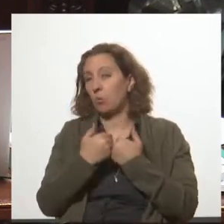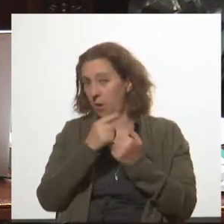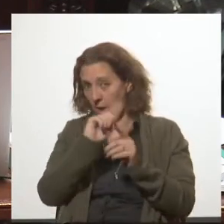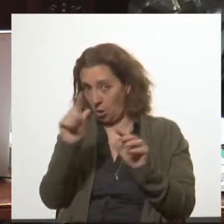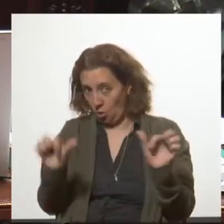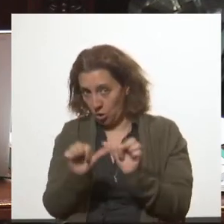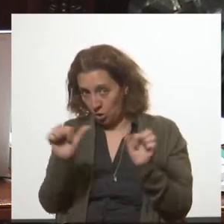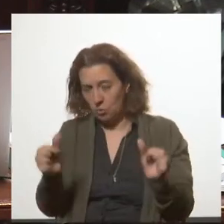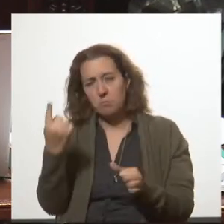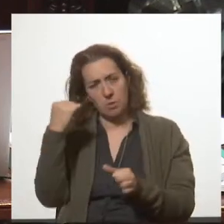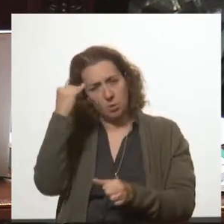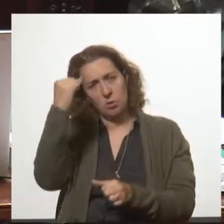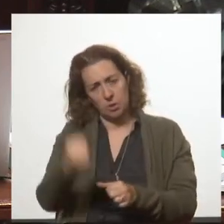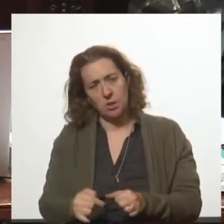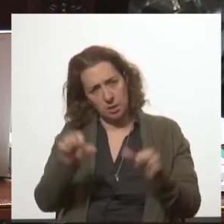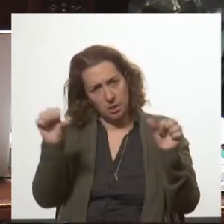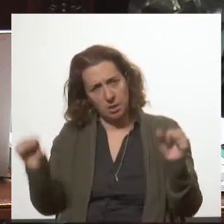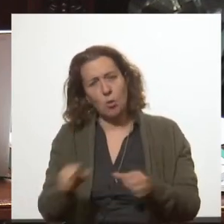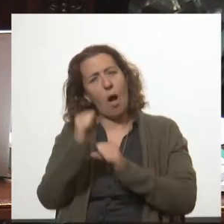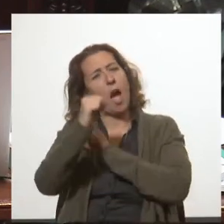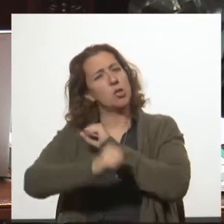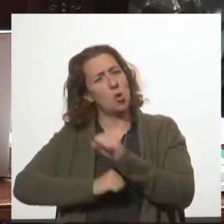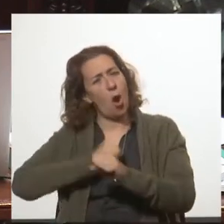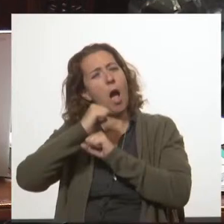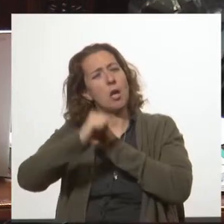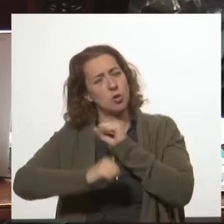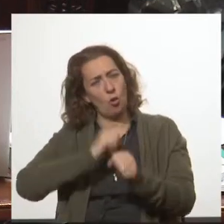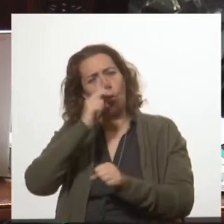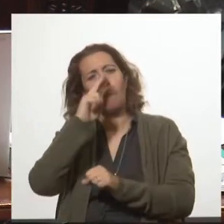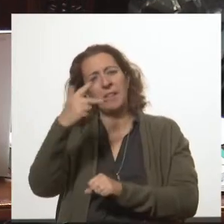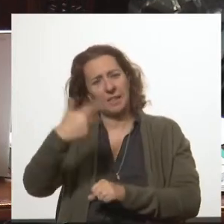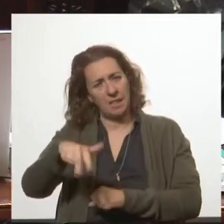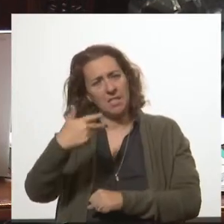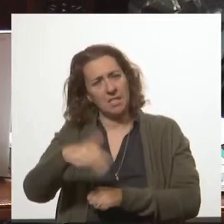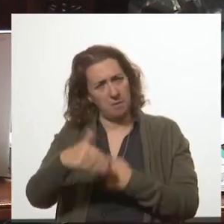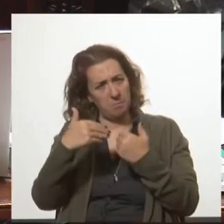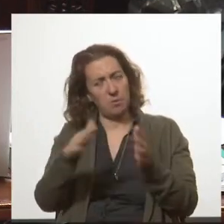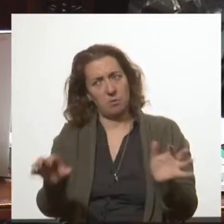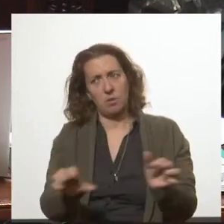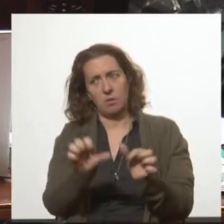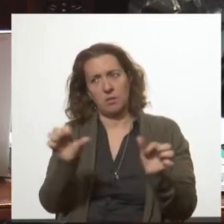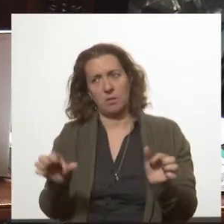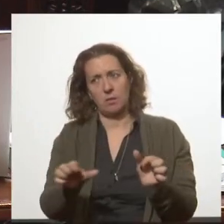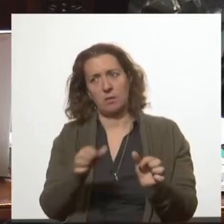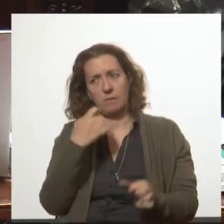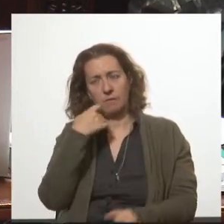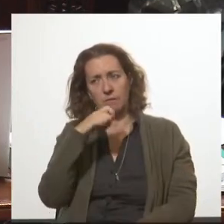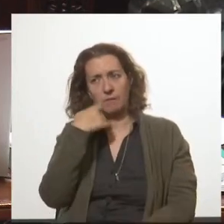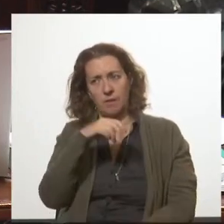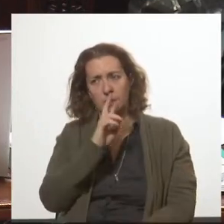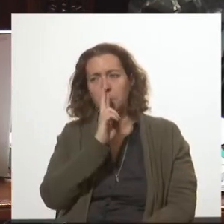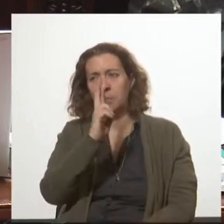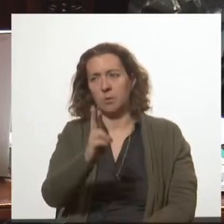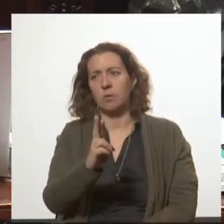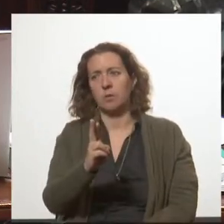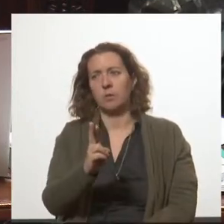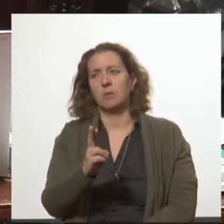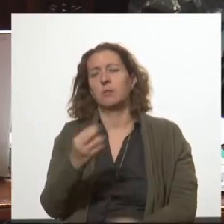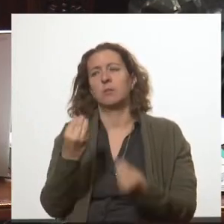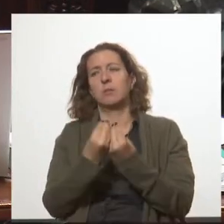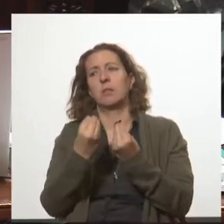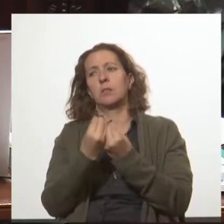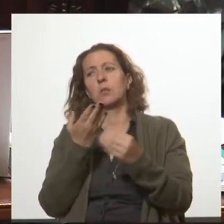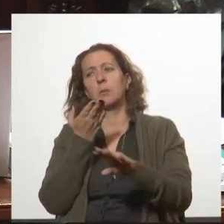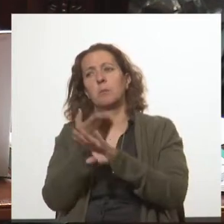muchos años desde el año 2013 que ésta no está contestada porque fue uno de los tantos pedidos